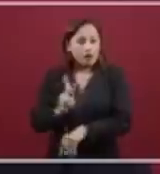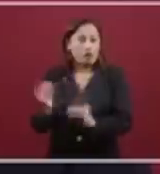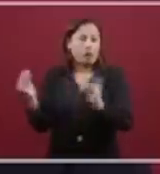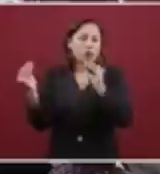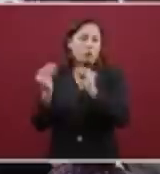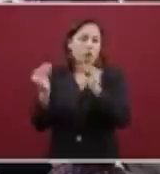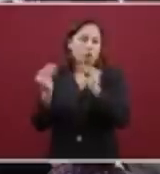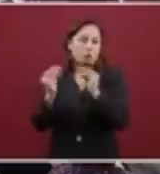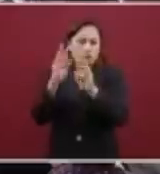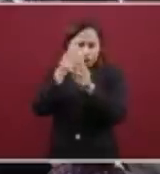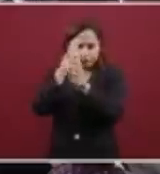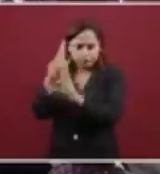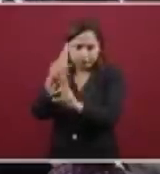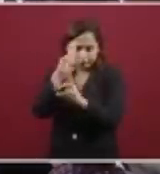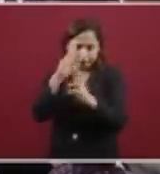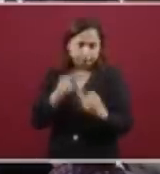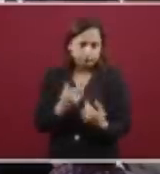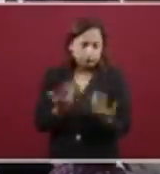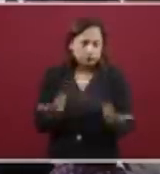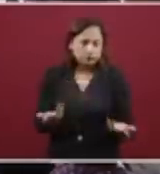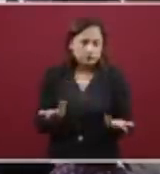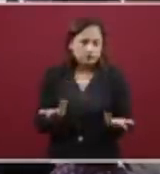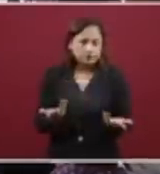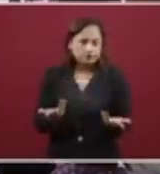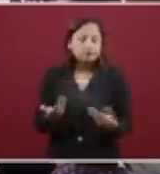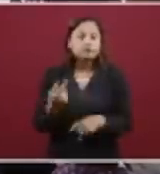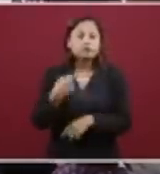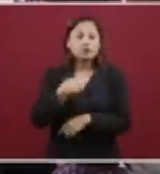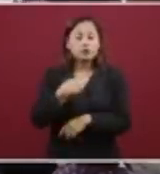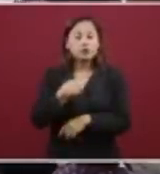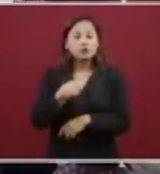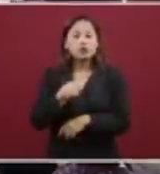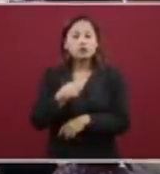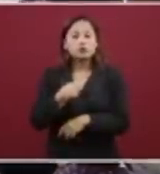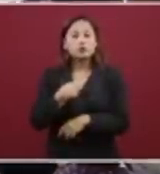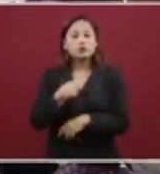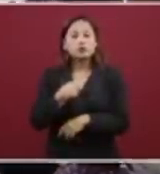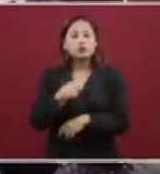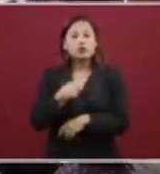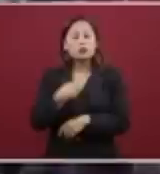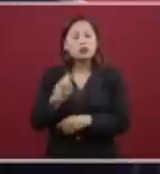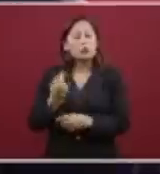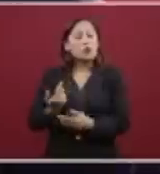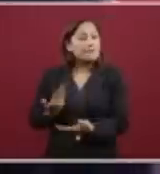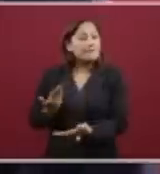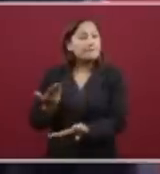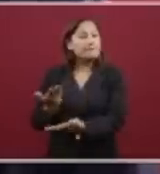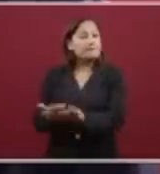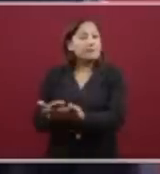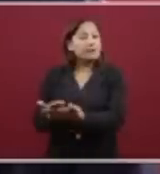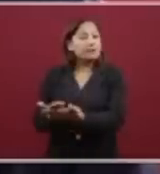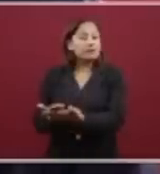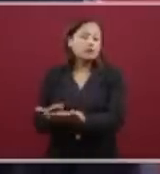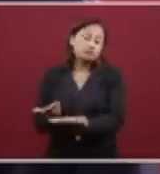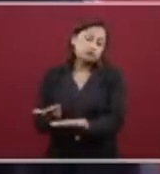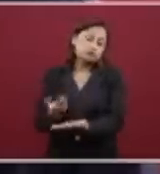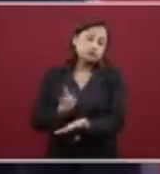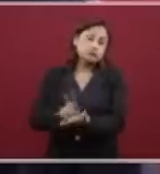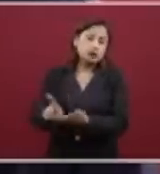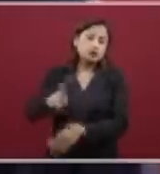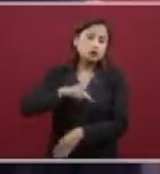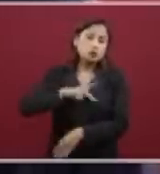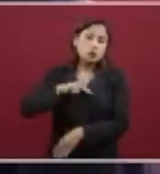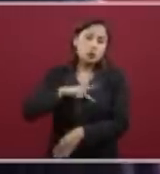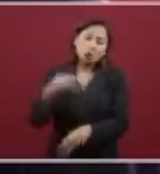este lo que yo voy a seguir demandando pues es mi derecho a réplica